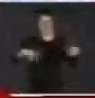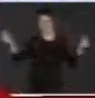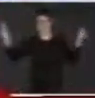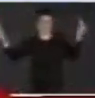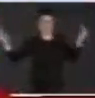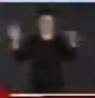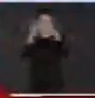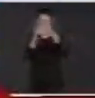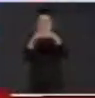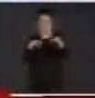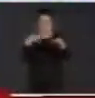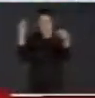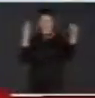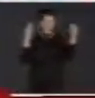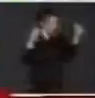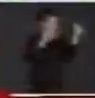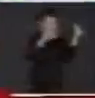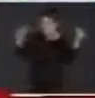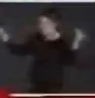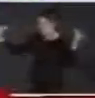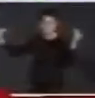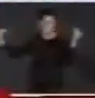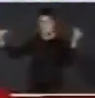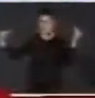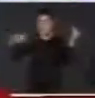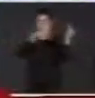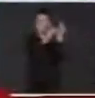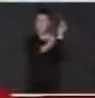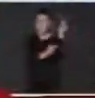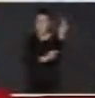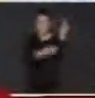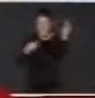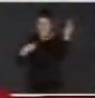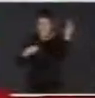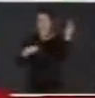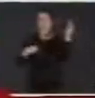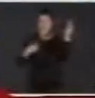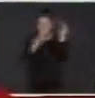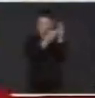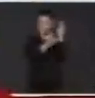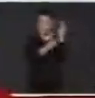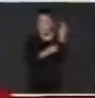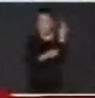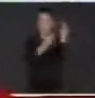y pensé, y él me miró y pensó. Es vudú, es vudú.